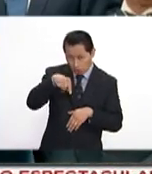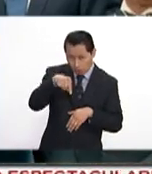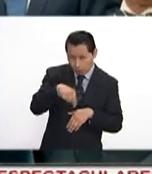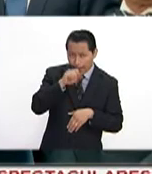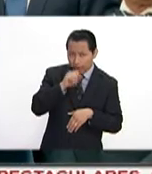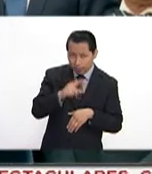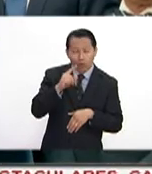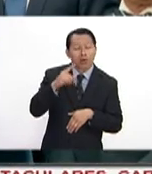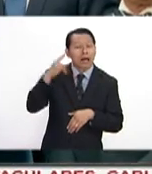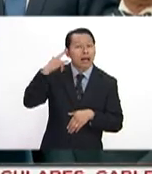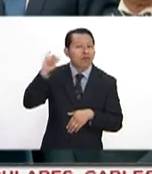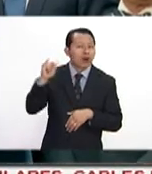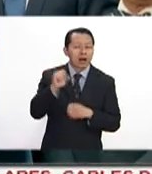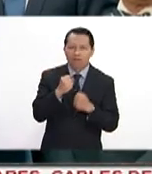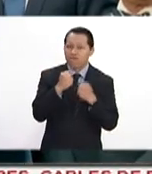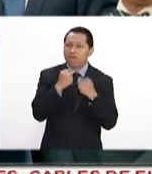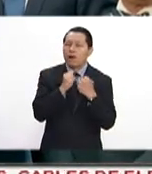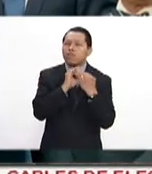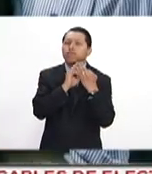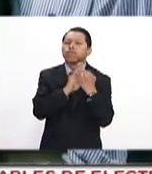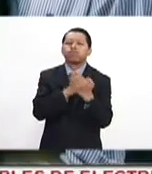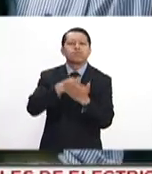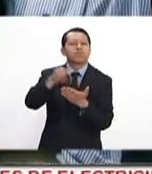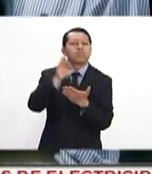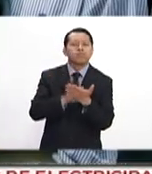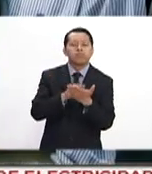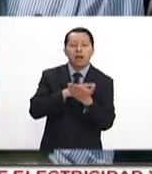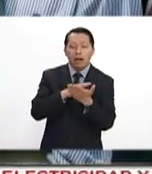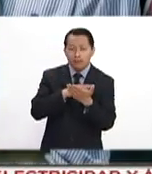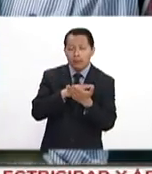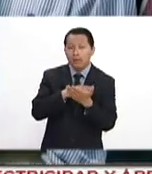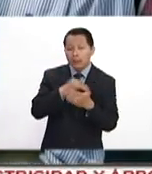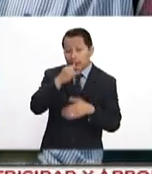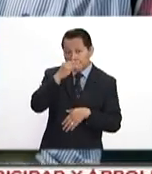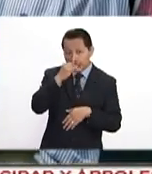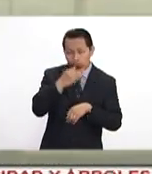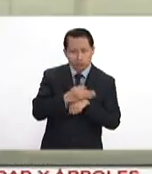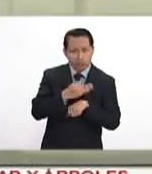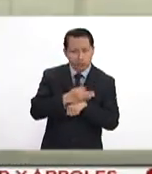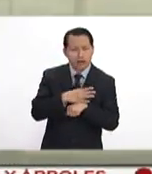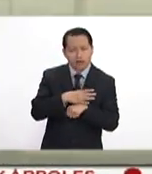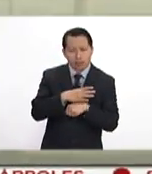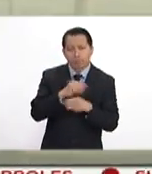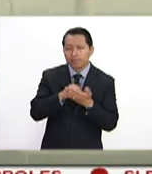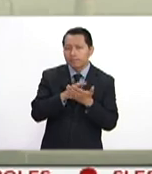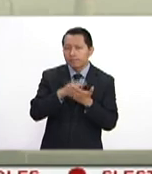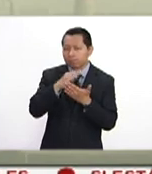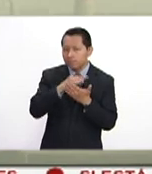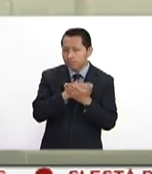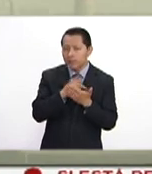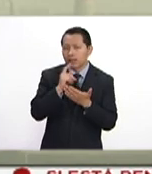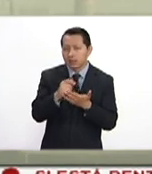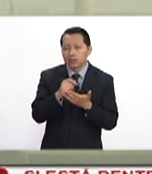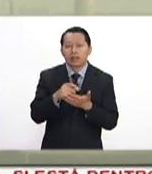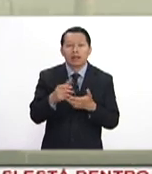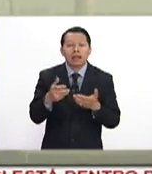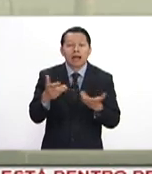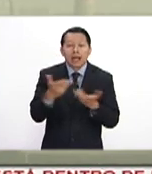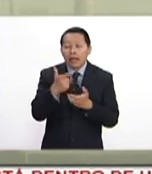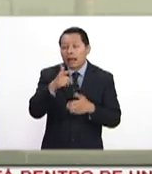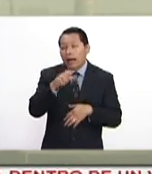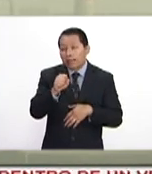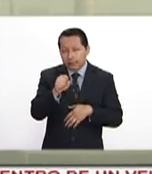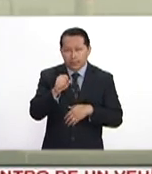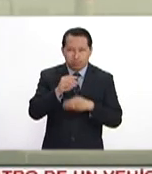firme y nuevamente valiente. Enfrentó la amenaza existencial de nuestros tiempos. Entre las medidas se contempla un límite de producción de gases de